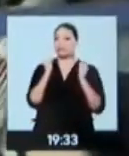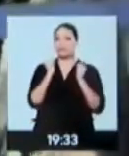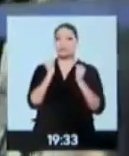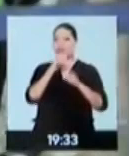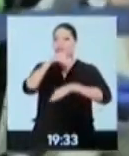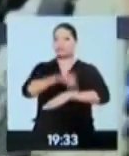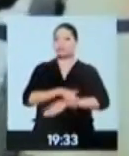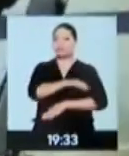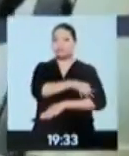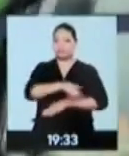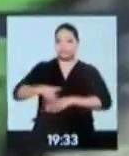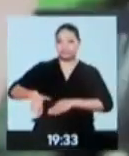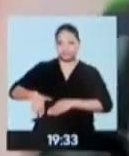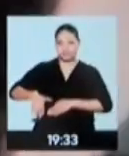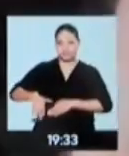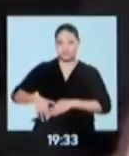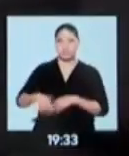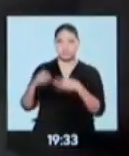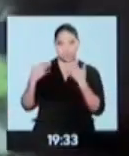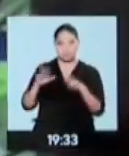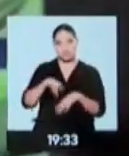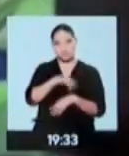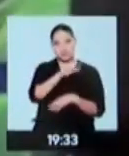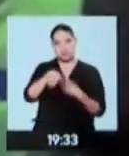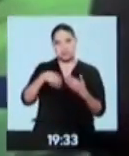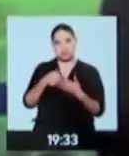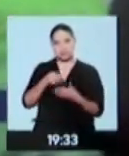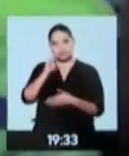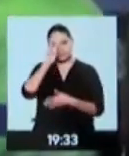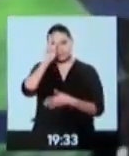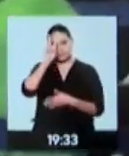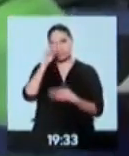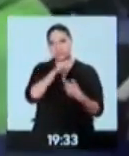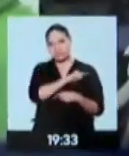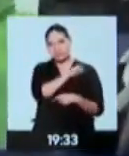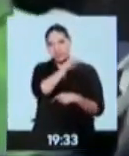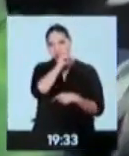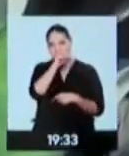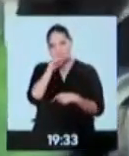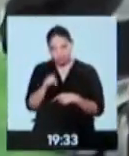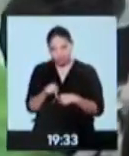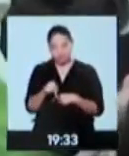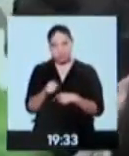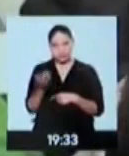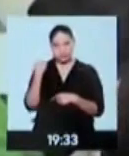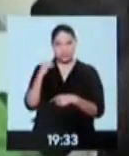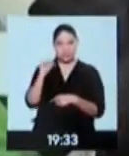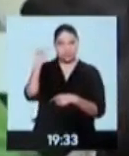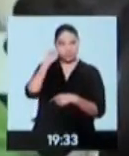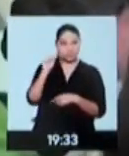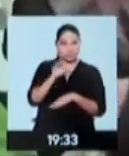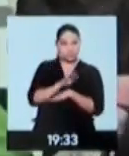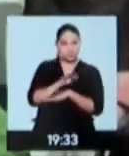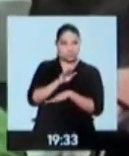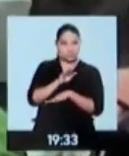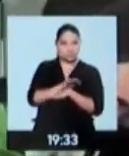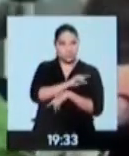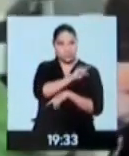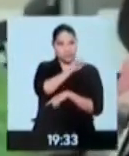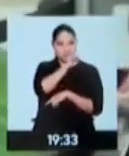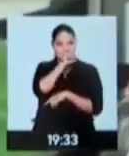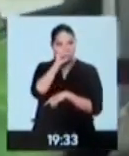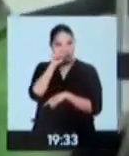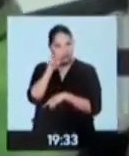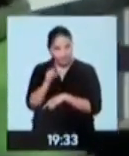tiene todo este acervo probatorio que le va a permitir llevar a Toledo a juicio y muy probablemente a una condena que va a superar los 20